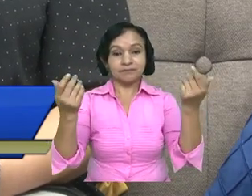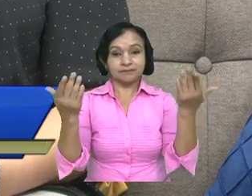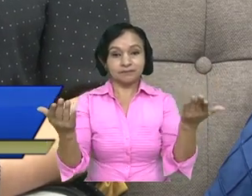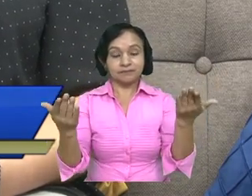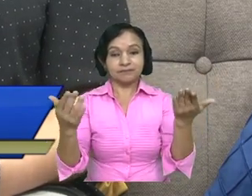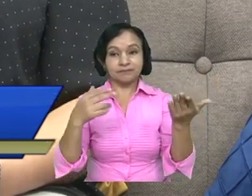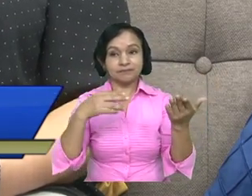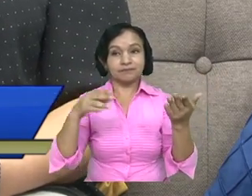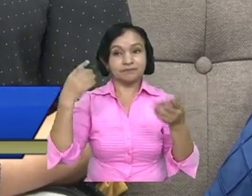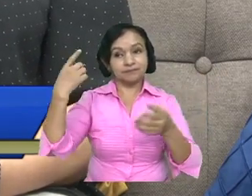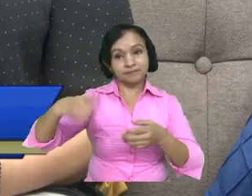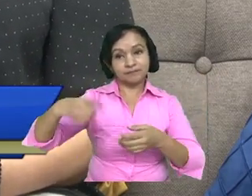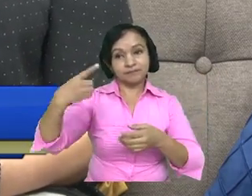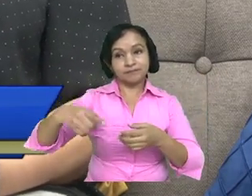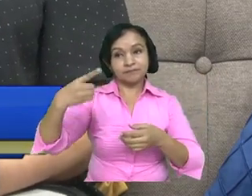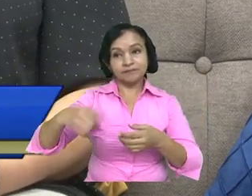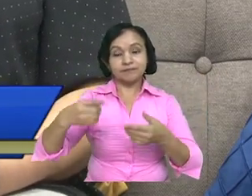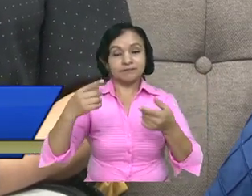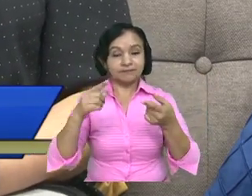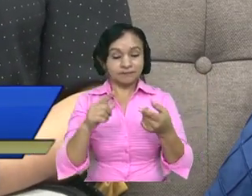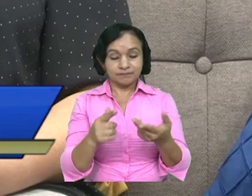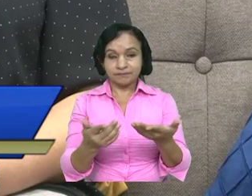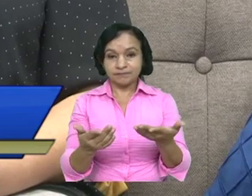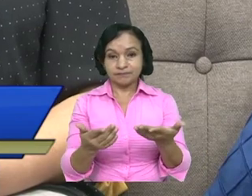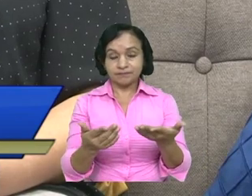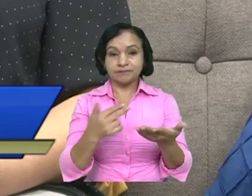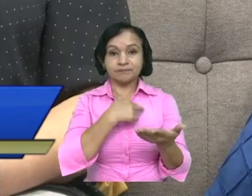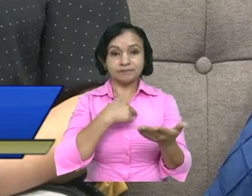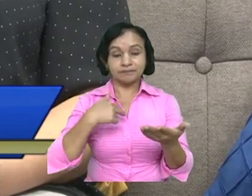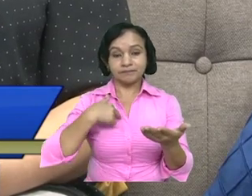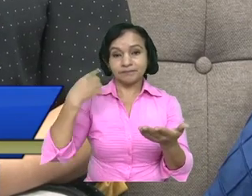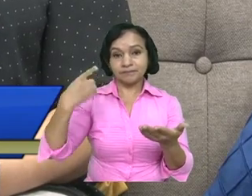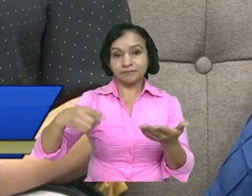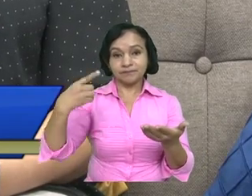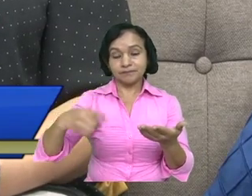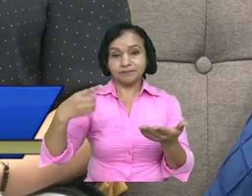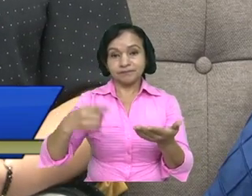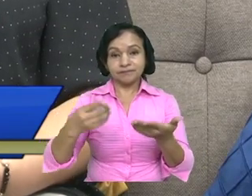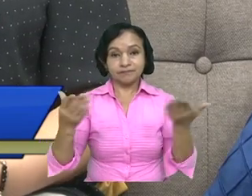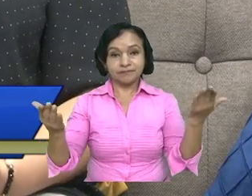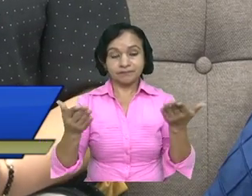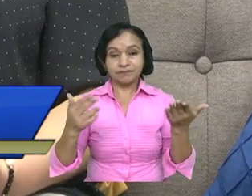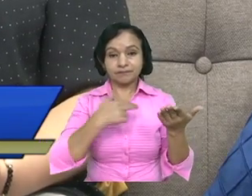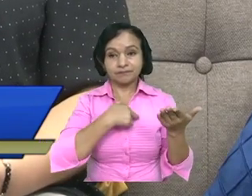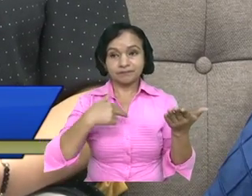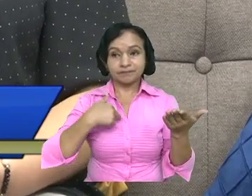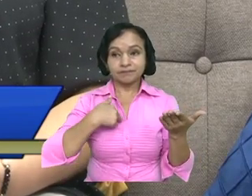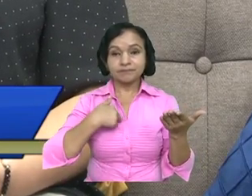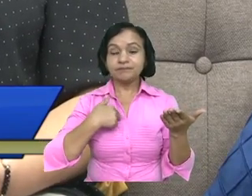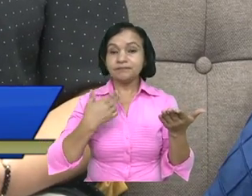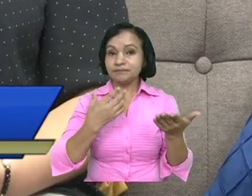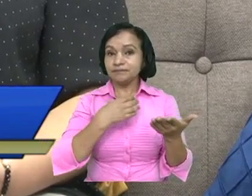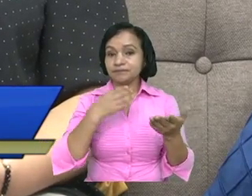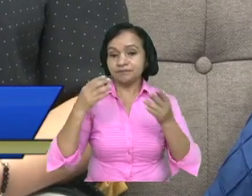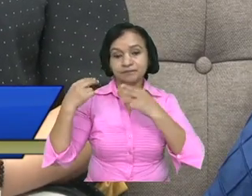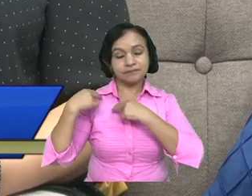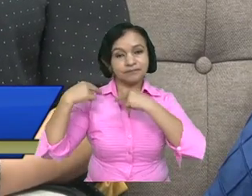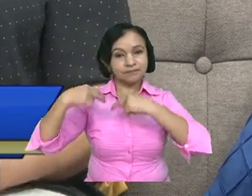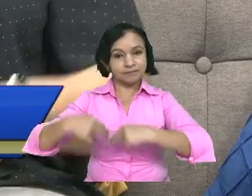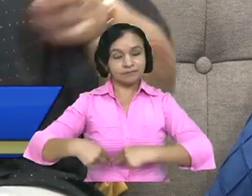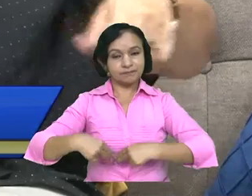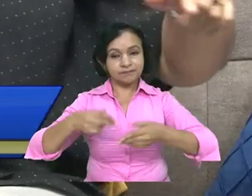con estos derechos restituidos. Decimos derechos restituidos porque cuando los derechos son inherentes al ser humano y